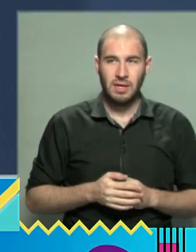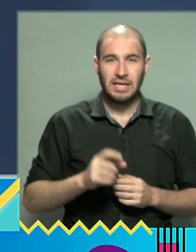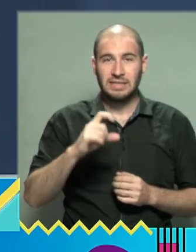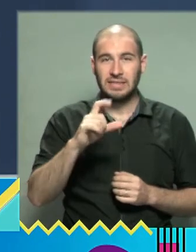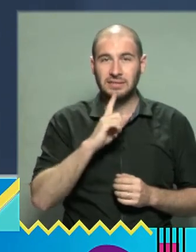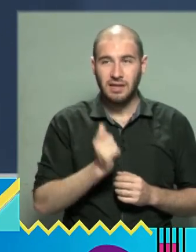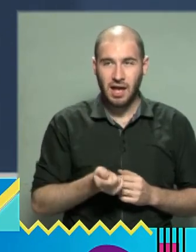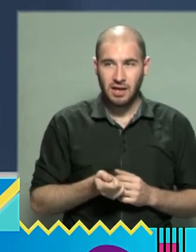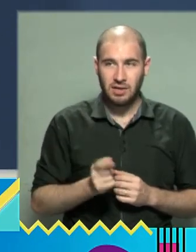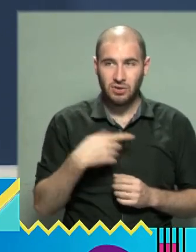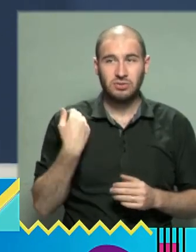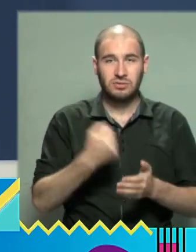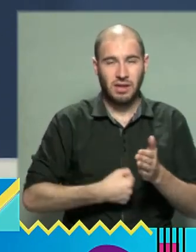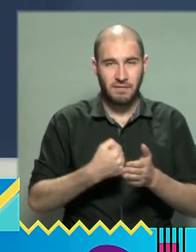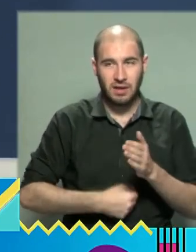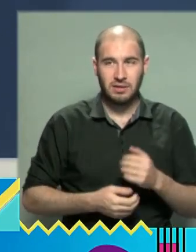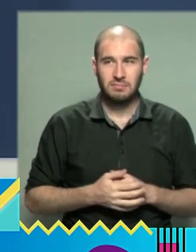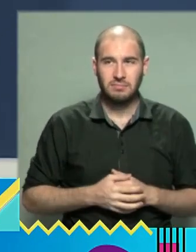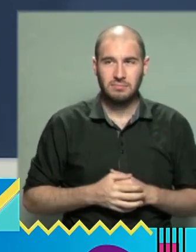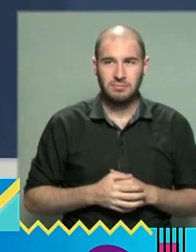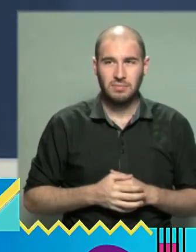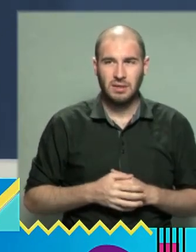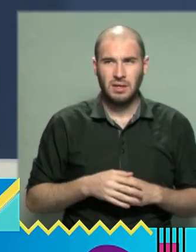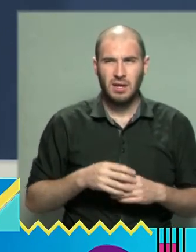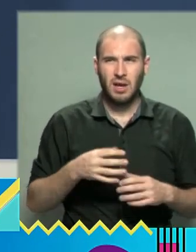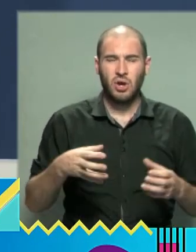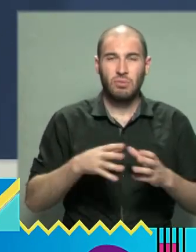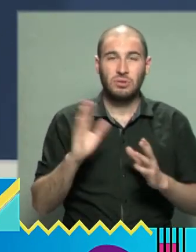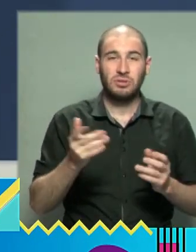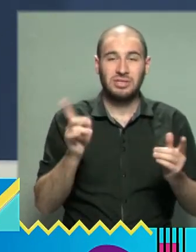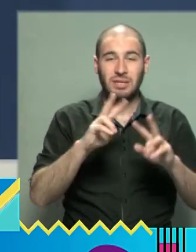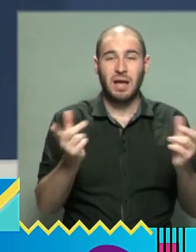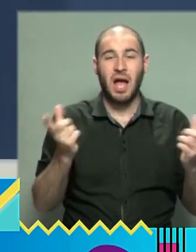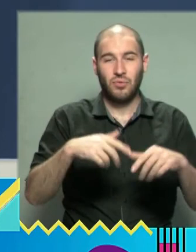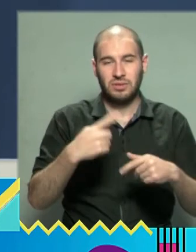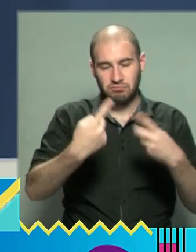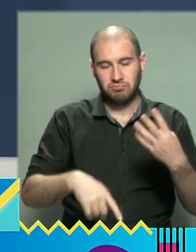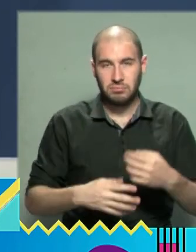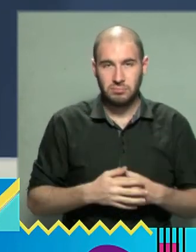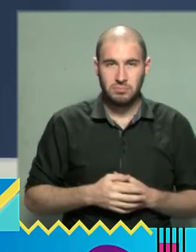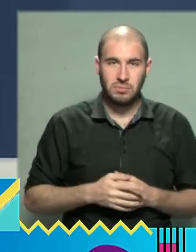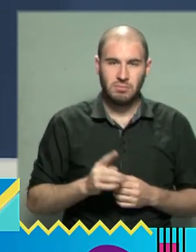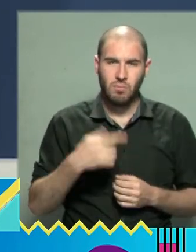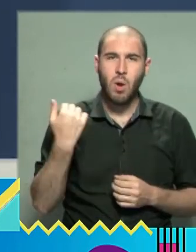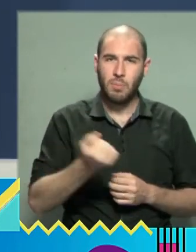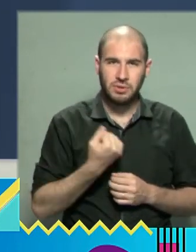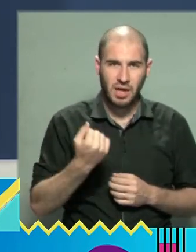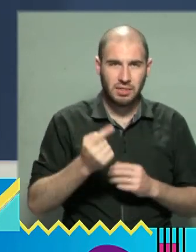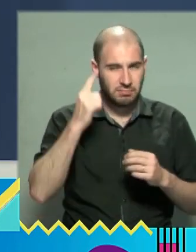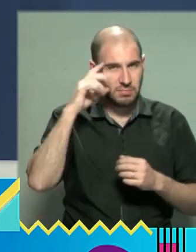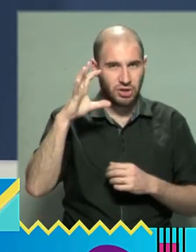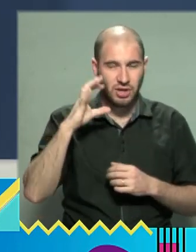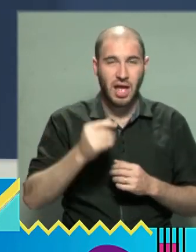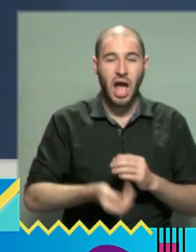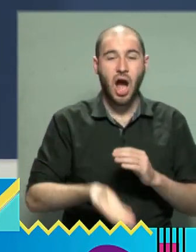CTA hemos estado trabajando, particularmente con todo el tema de las audiencias, etcétera. Y hay algo muy importante que hay que tener en cuenta.